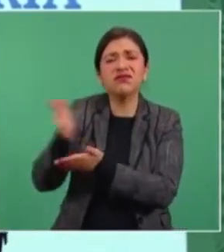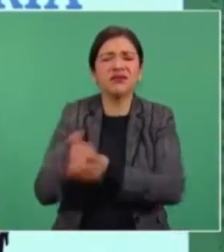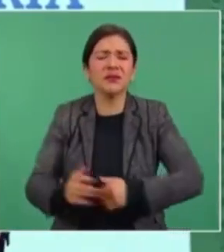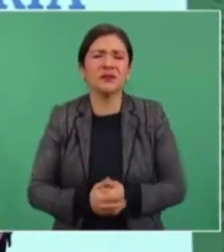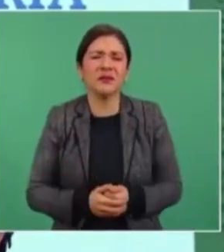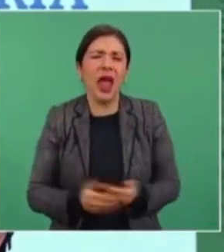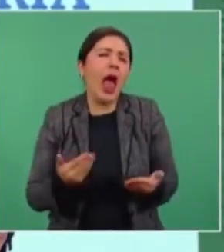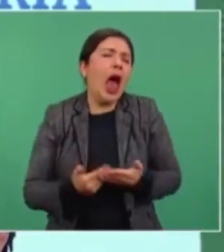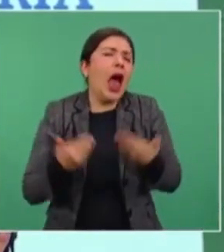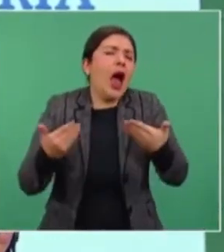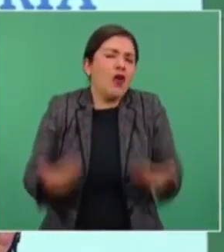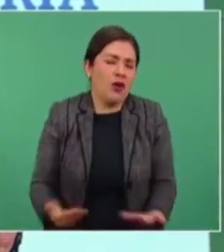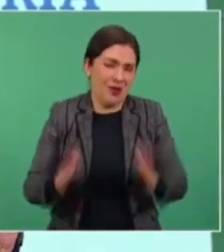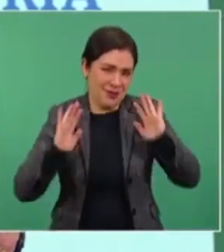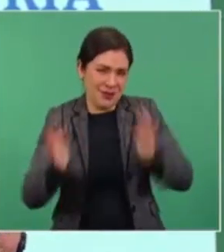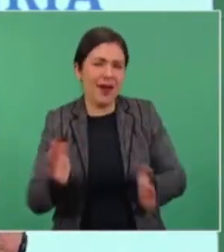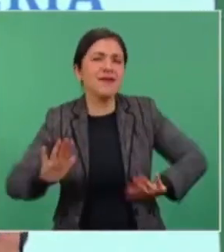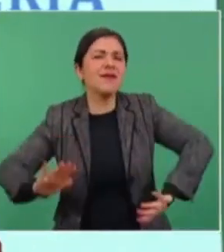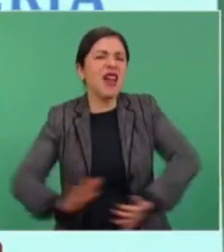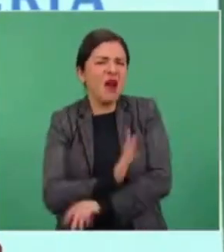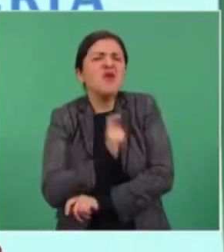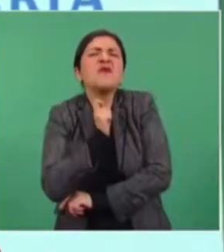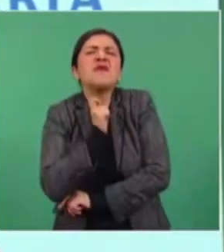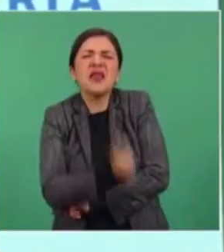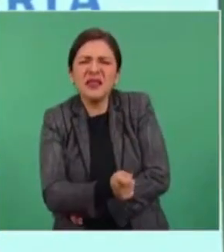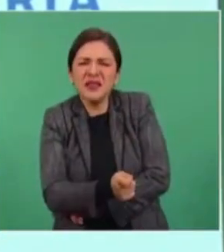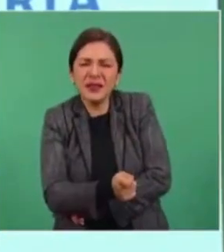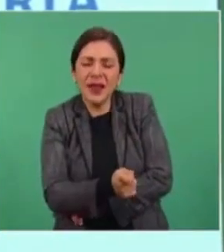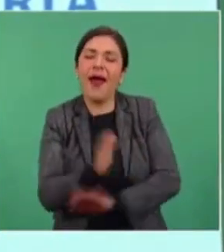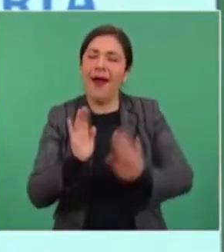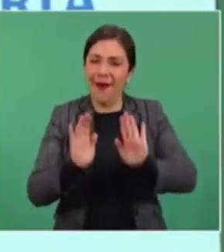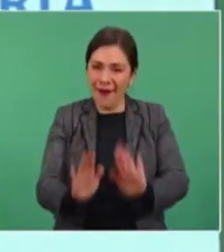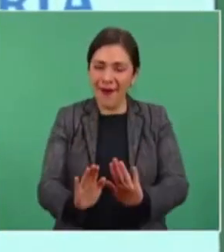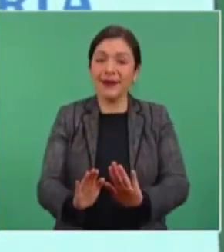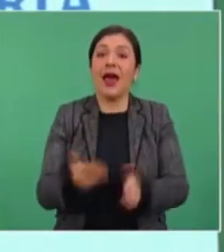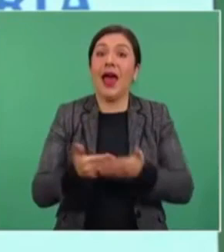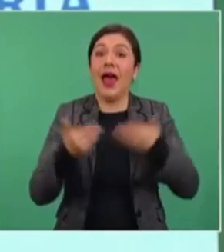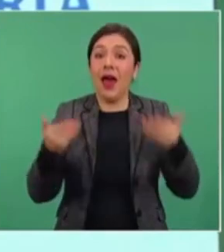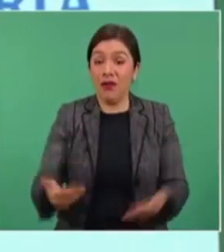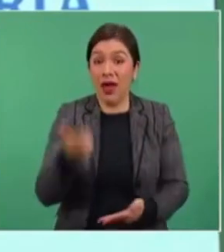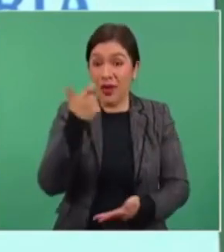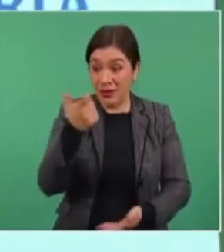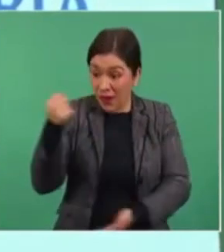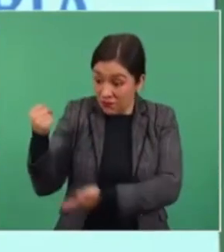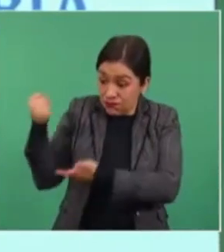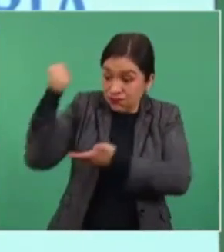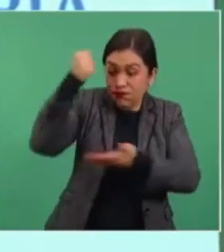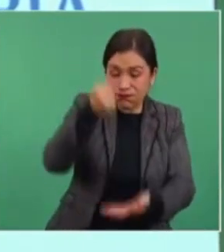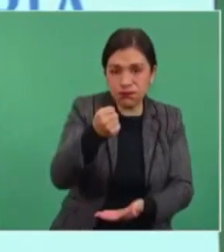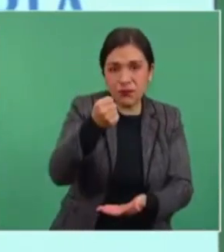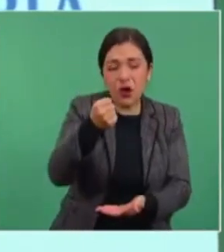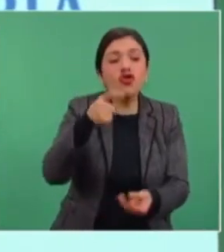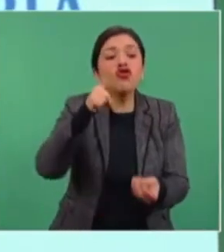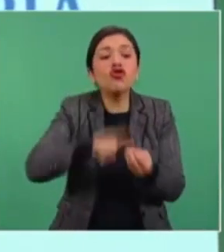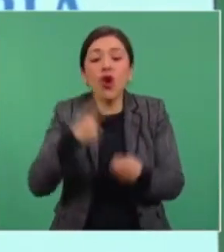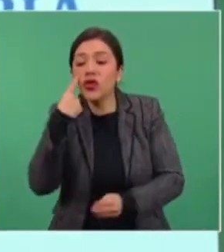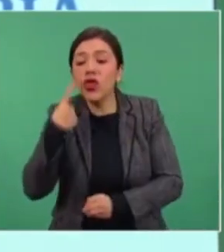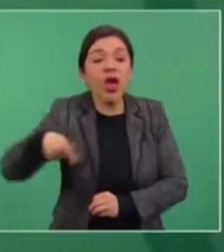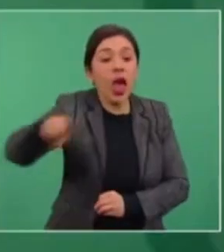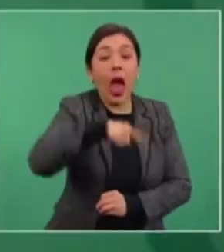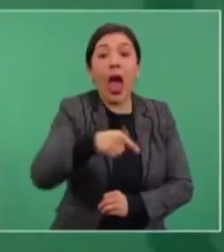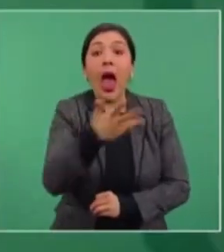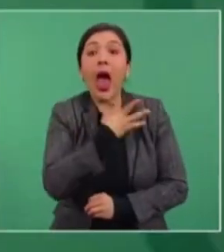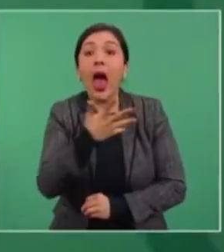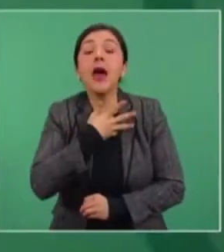cambio ahora? En destinar la inversión donde está el petróleo,